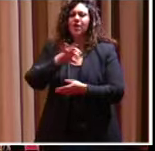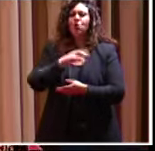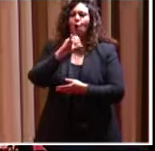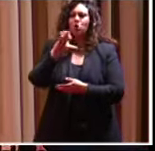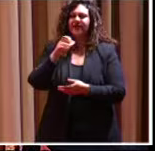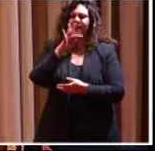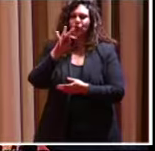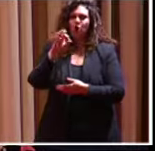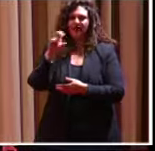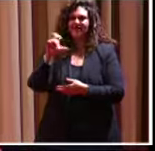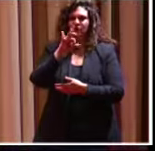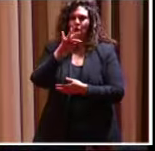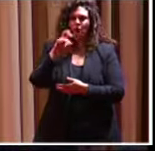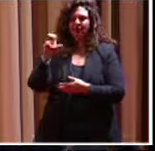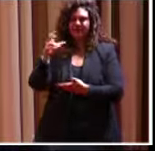Torres.